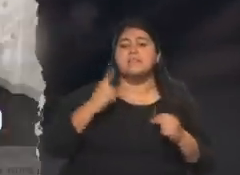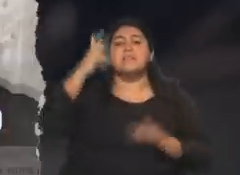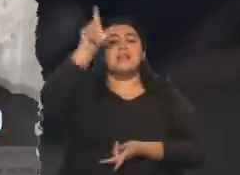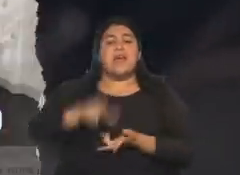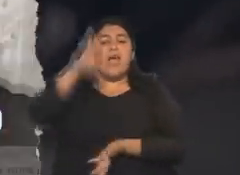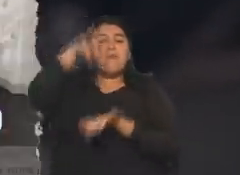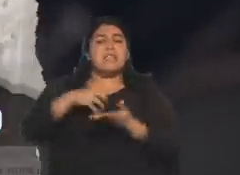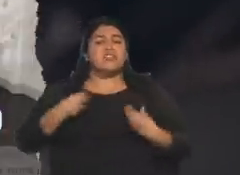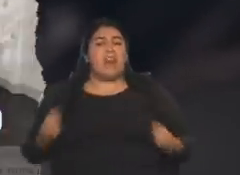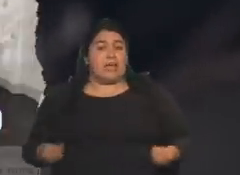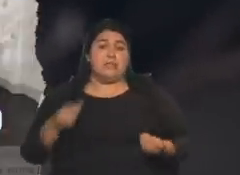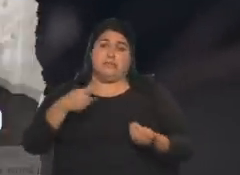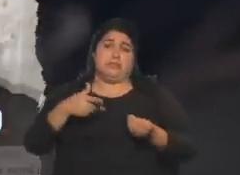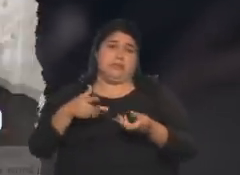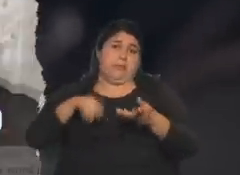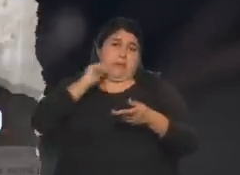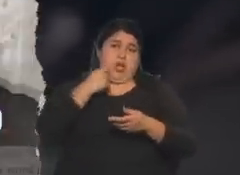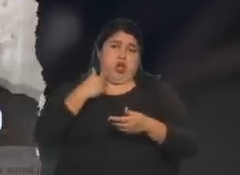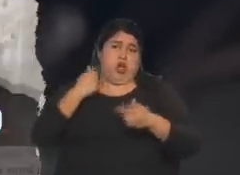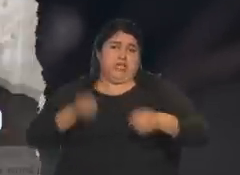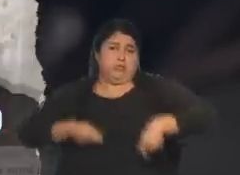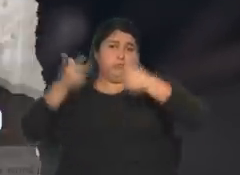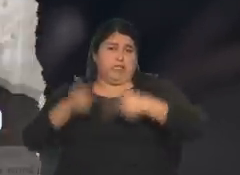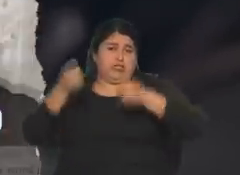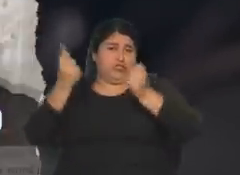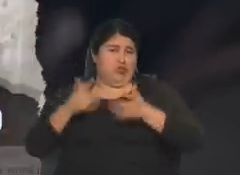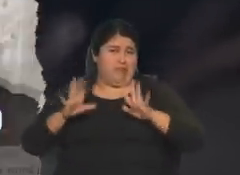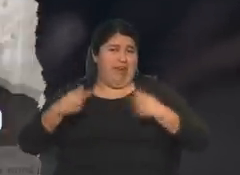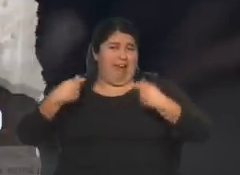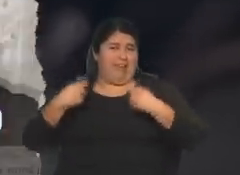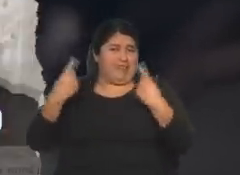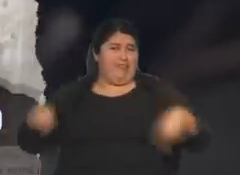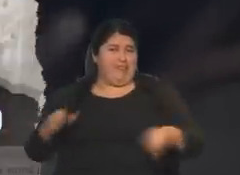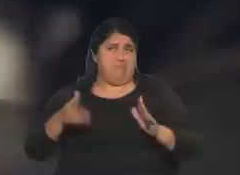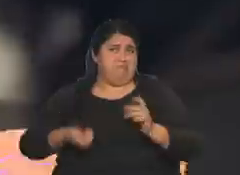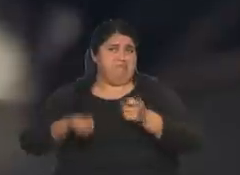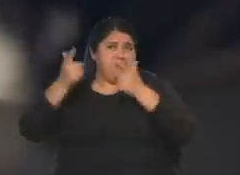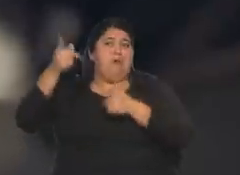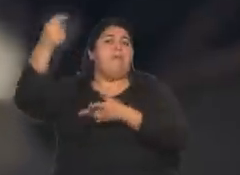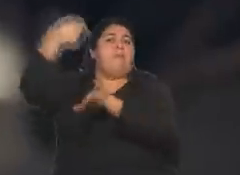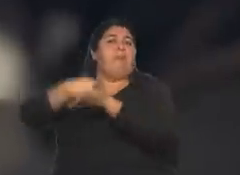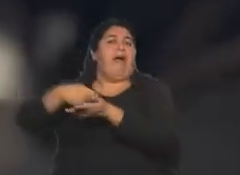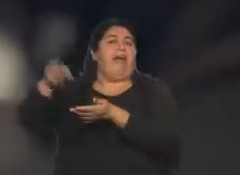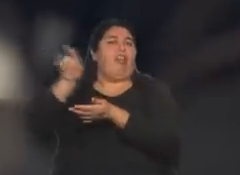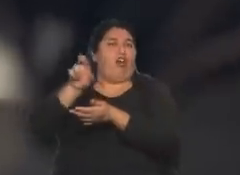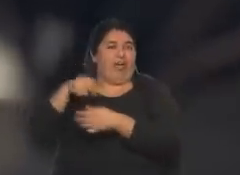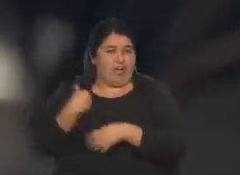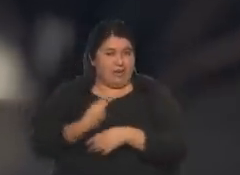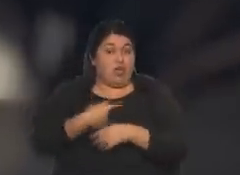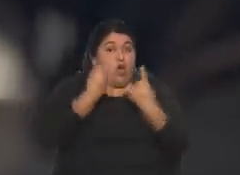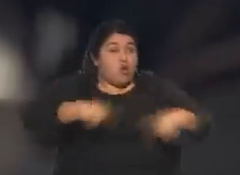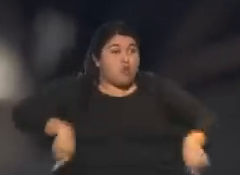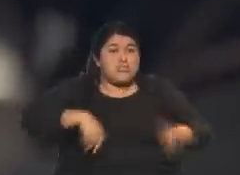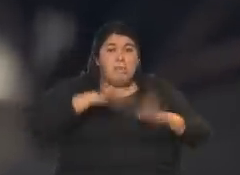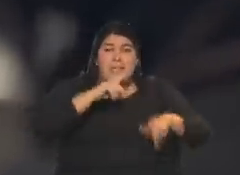empresario? Lo va a vender afuera, cobra en dólares. Los países de afuera, ¿qué? Los pagan en dólares. dicen que tenemos los productos mucho